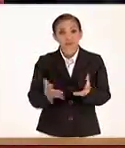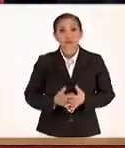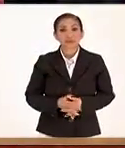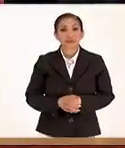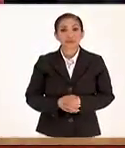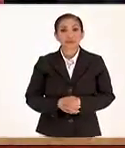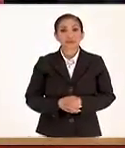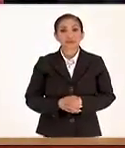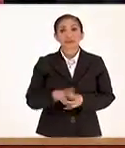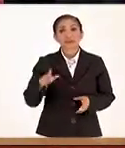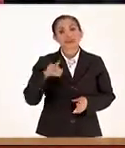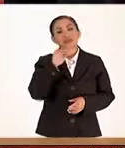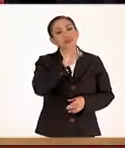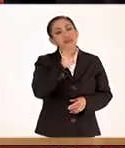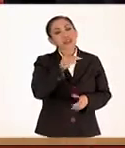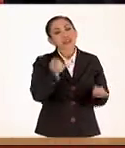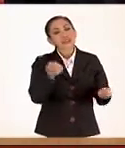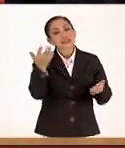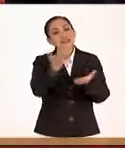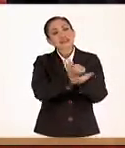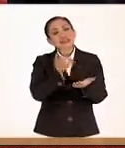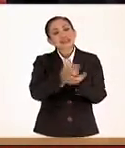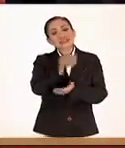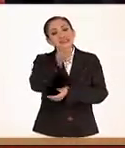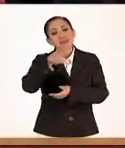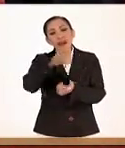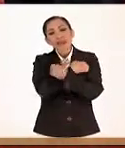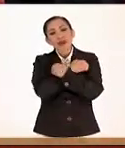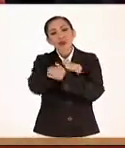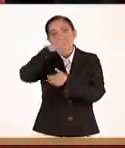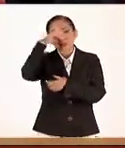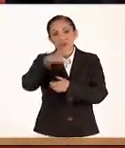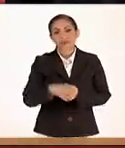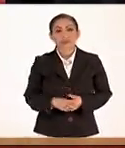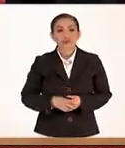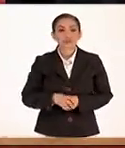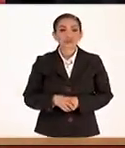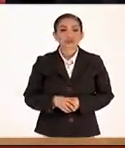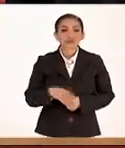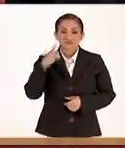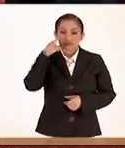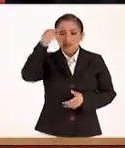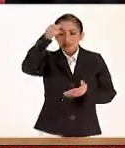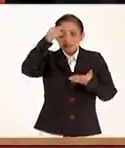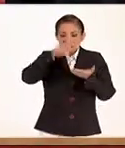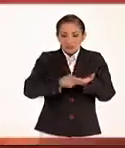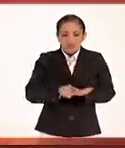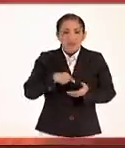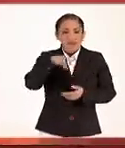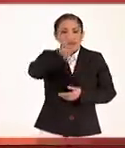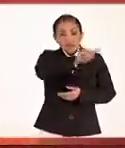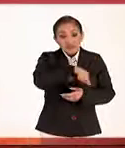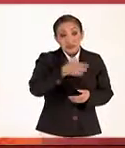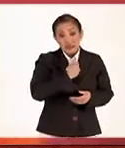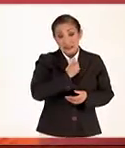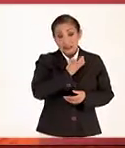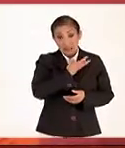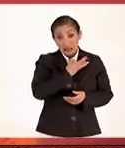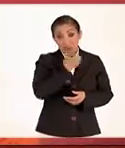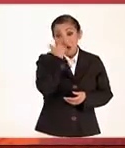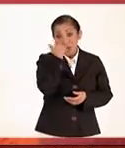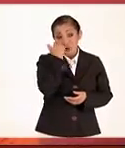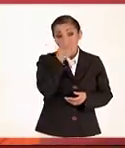maestro marco qué significa este triunfo para la educación en méxico y mire yo creo que significa el que tenemos alumnos que el